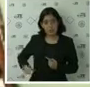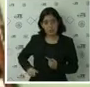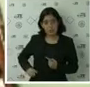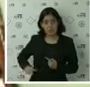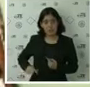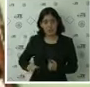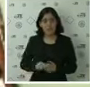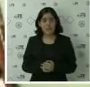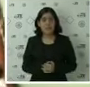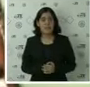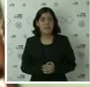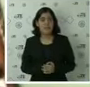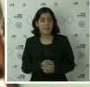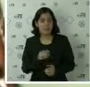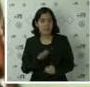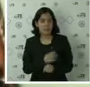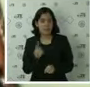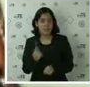y además de que está